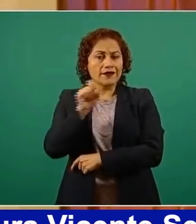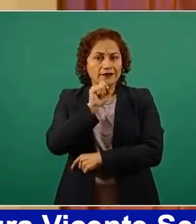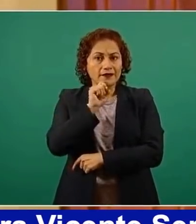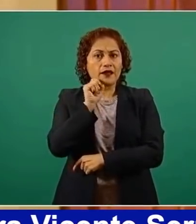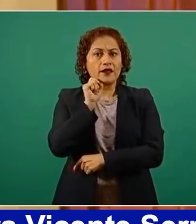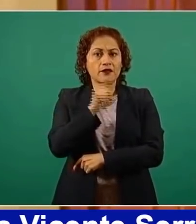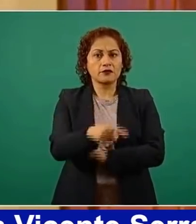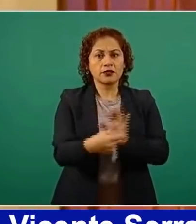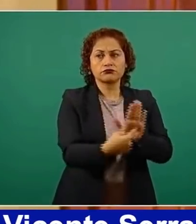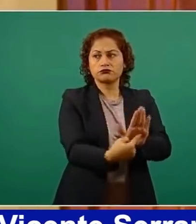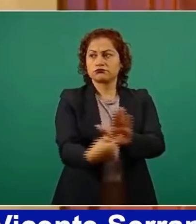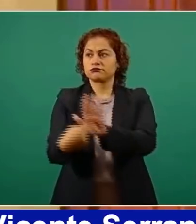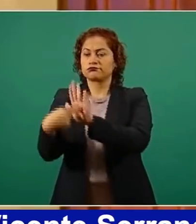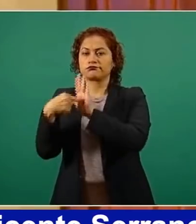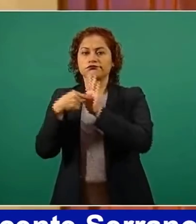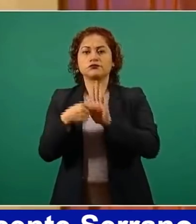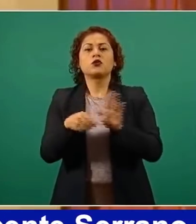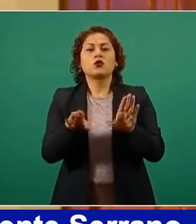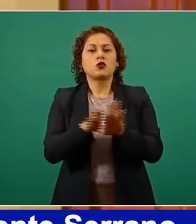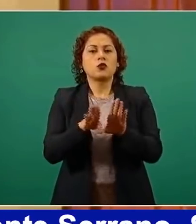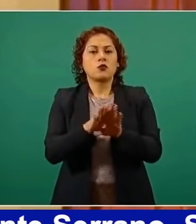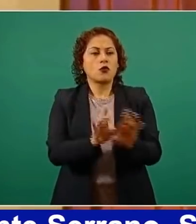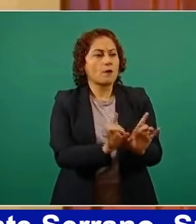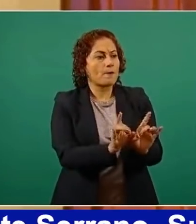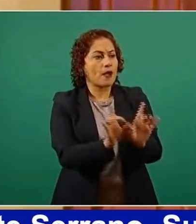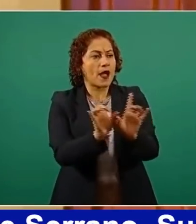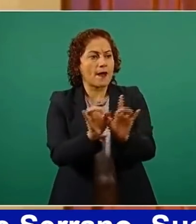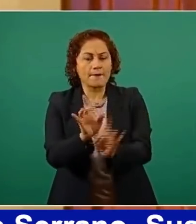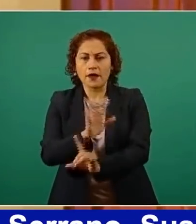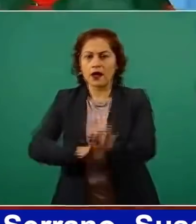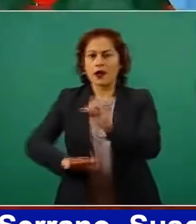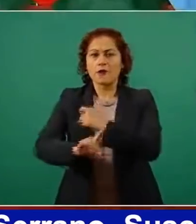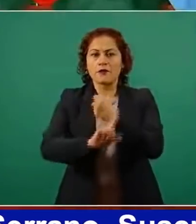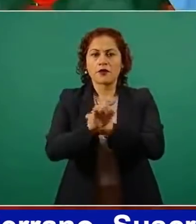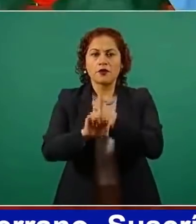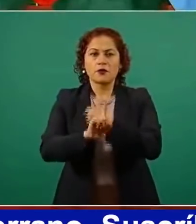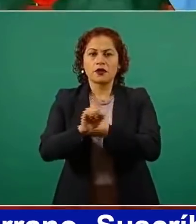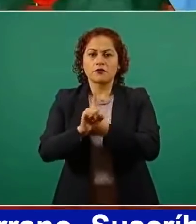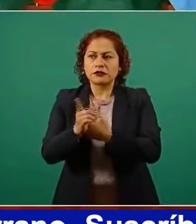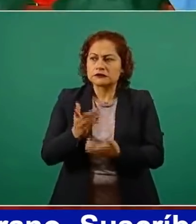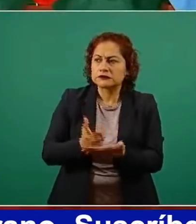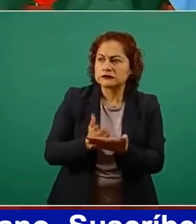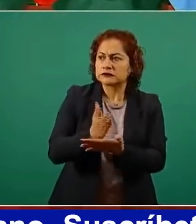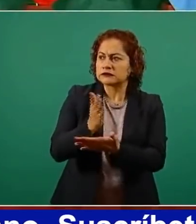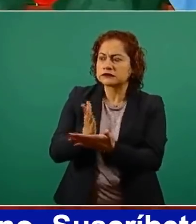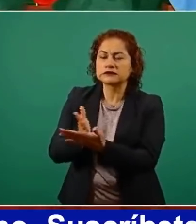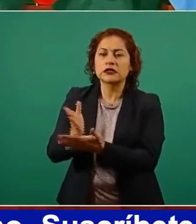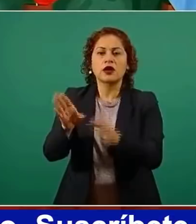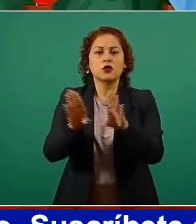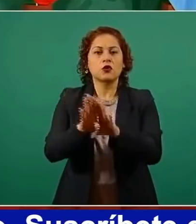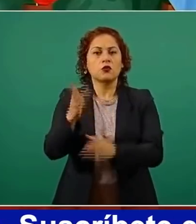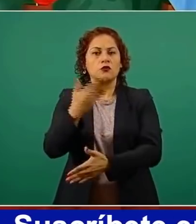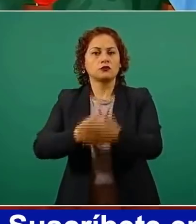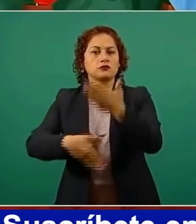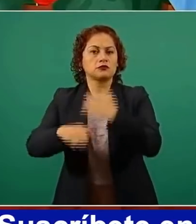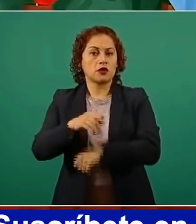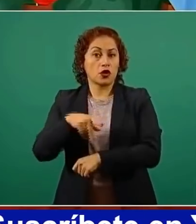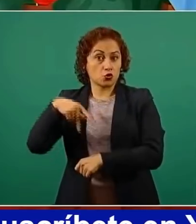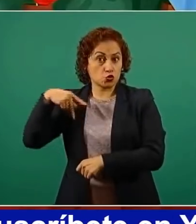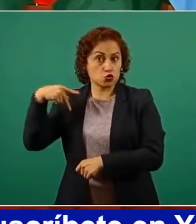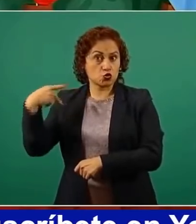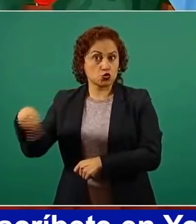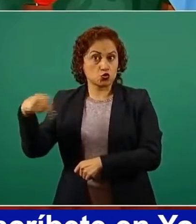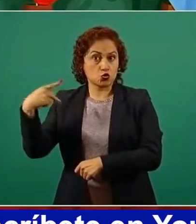cómo hacerlo en medio de la tempestad. Su congruencia en este fundamental asunto se advierte